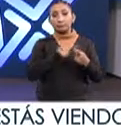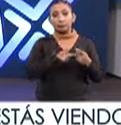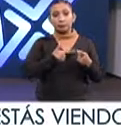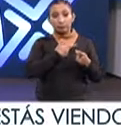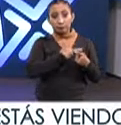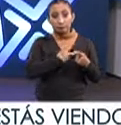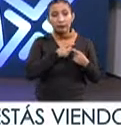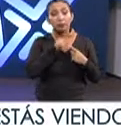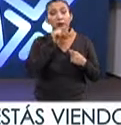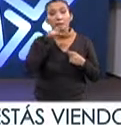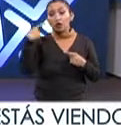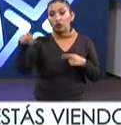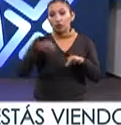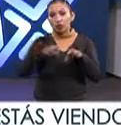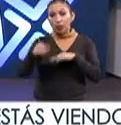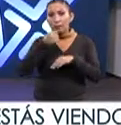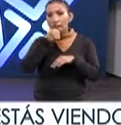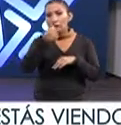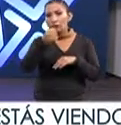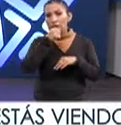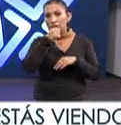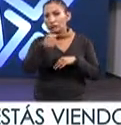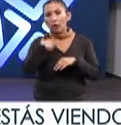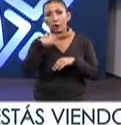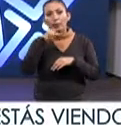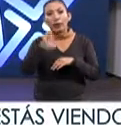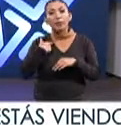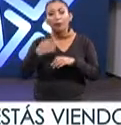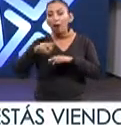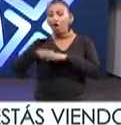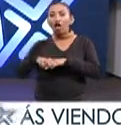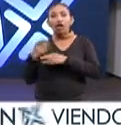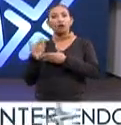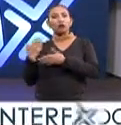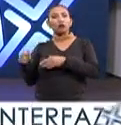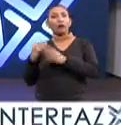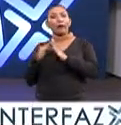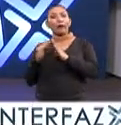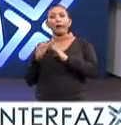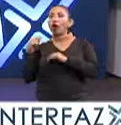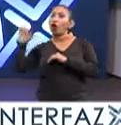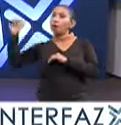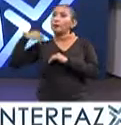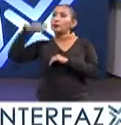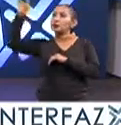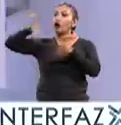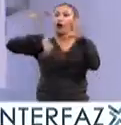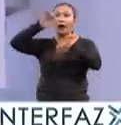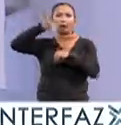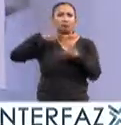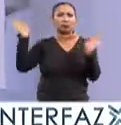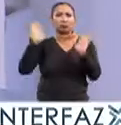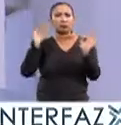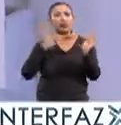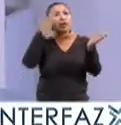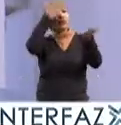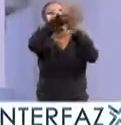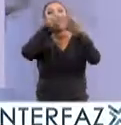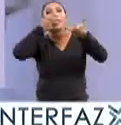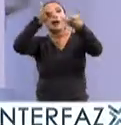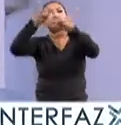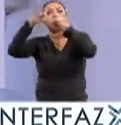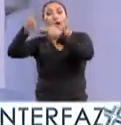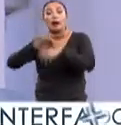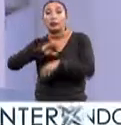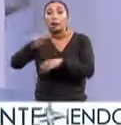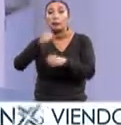también, pero por su chamba como periodista. No podía reportear a partir de lo que reporteaban otros, que algunos lo hacen, pero él no. Y la otra